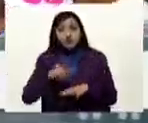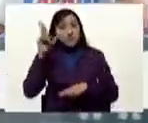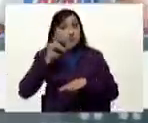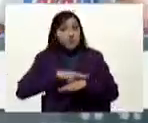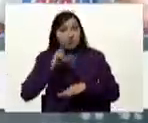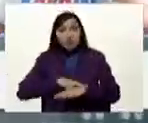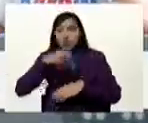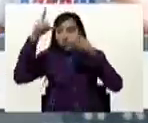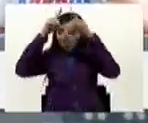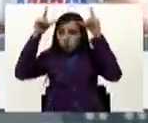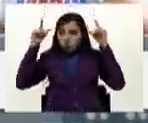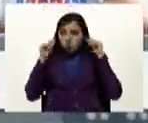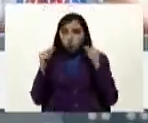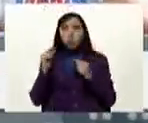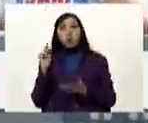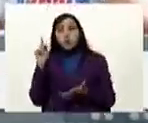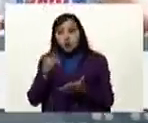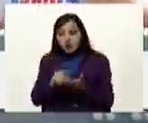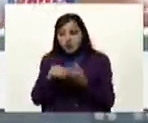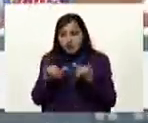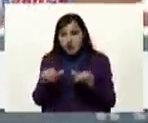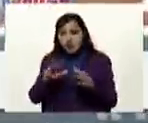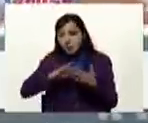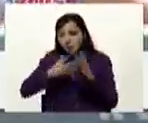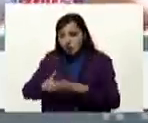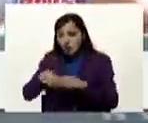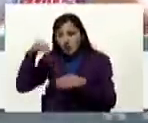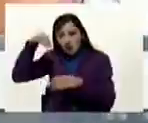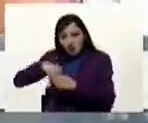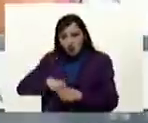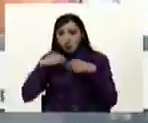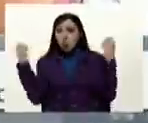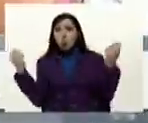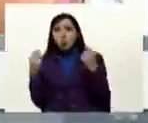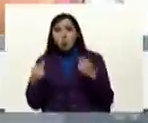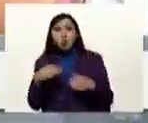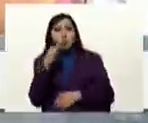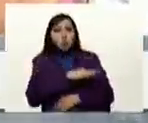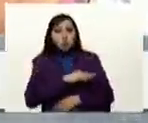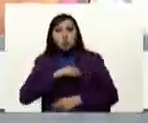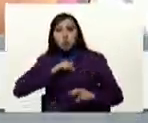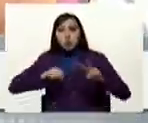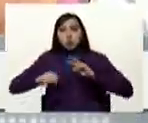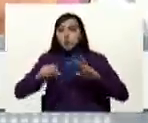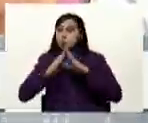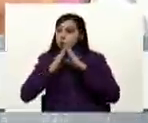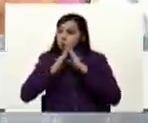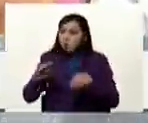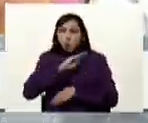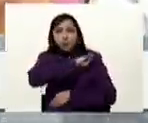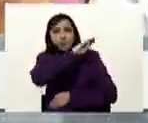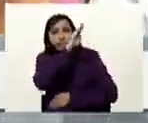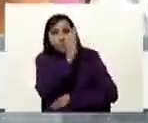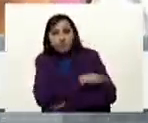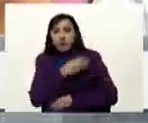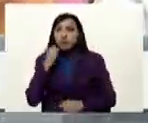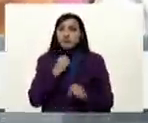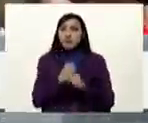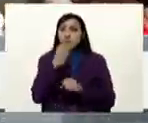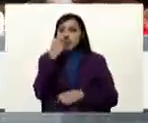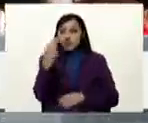la enfermera, el Poder Popular, los promotores sociales, los equipos de Somos Venezuela, toda nuestra fuerza en ese casa a